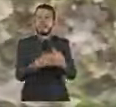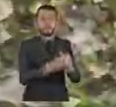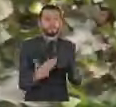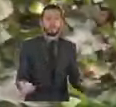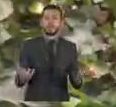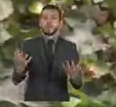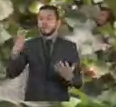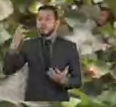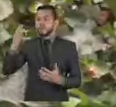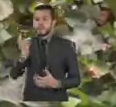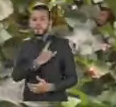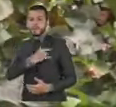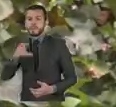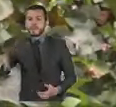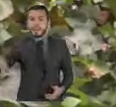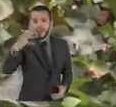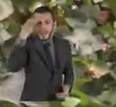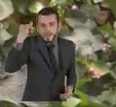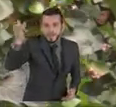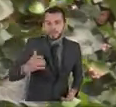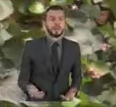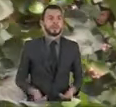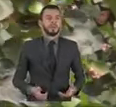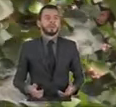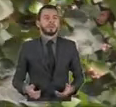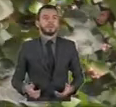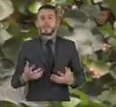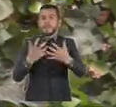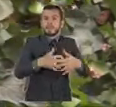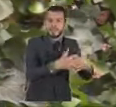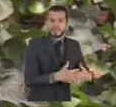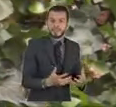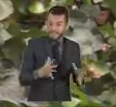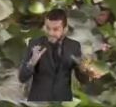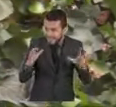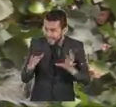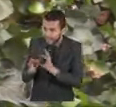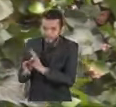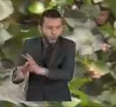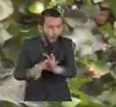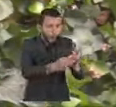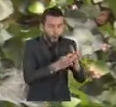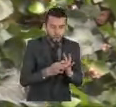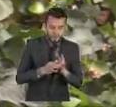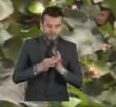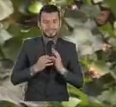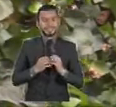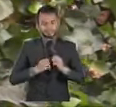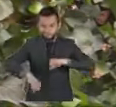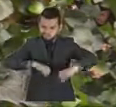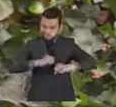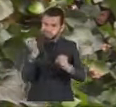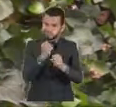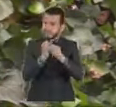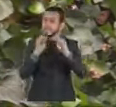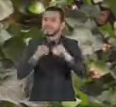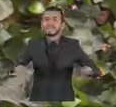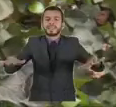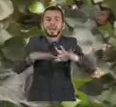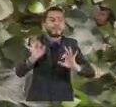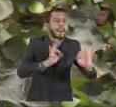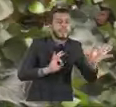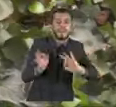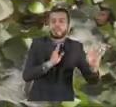cooperación internacional, con el objeto de fortalecer la gobernanza del hábitat urbano y rural, la gestión del territorio, a través de